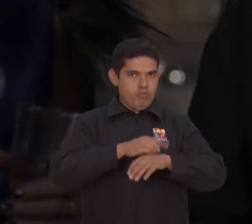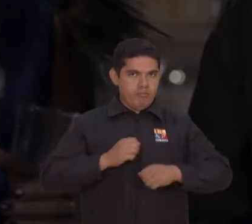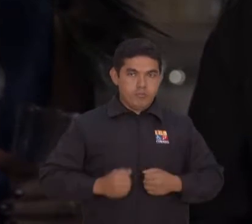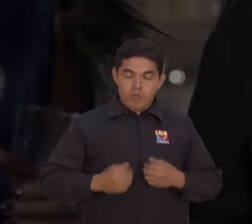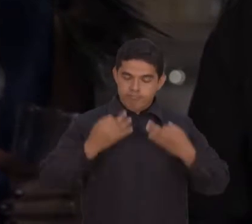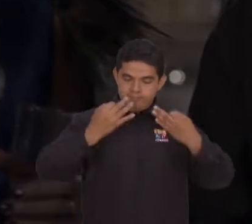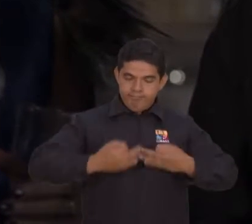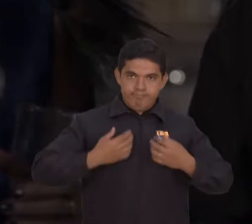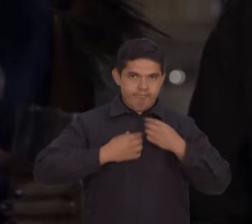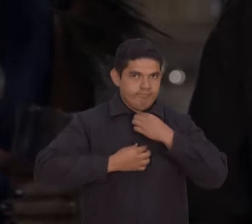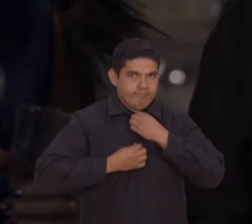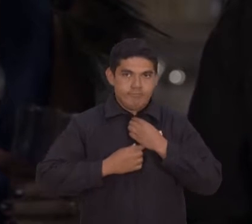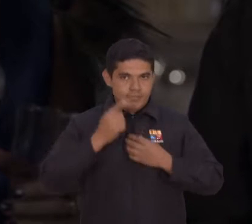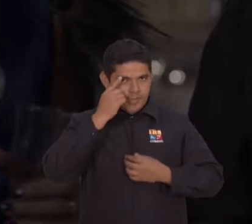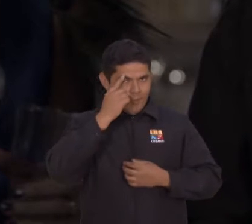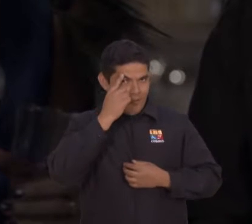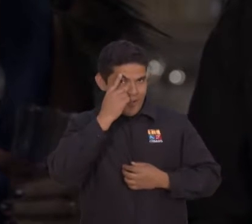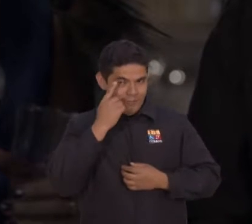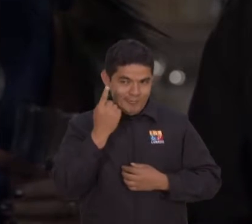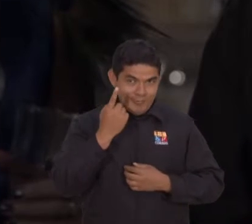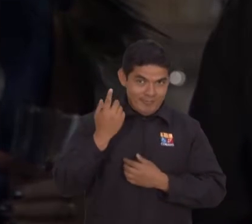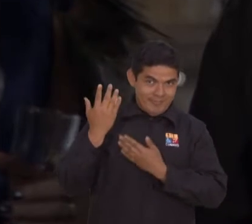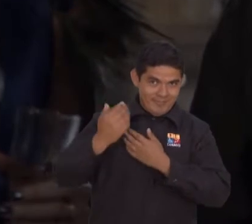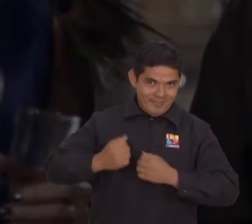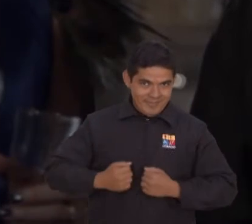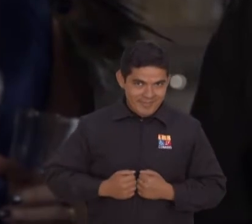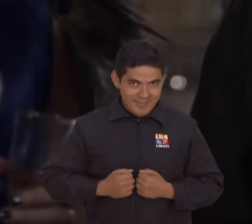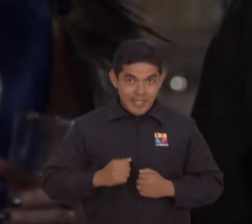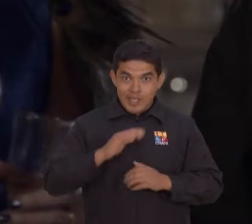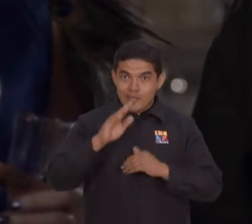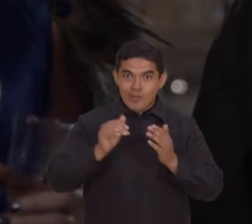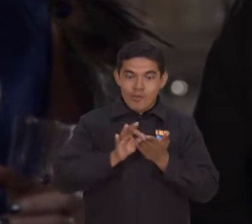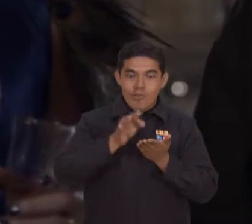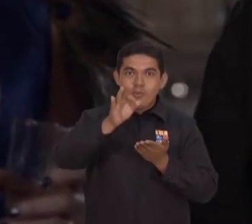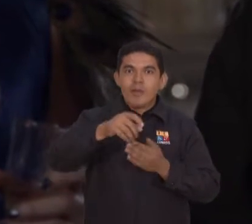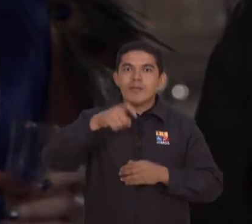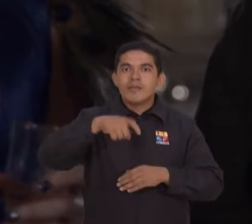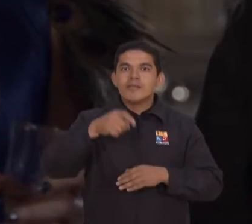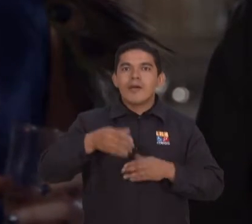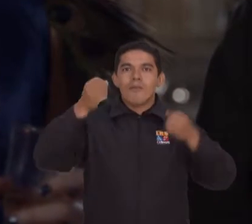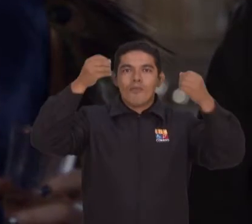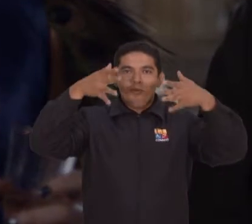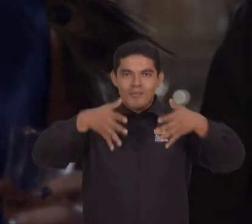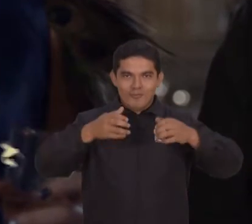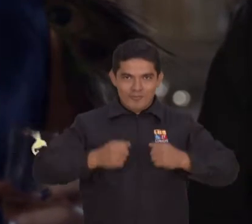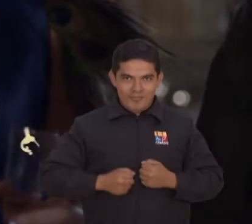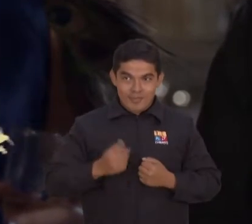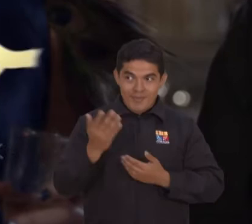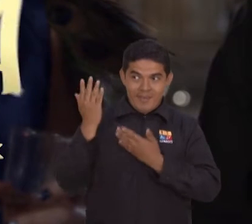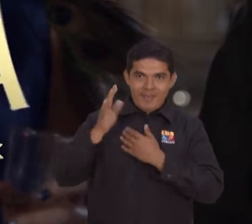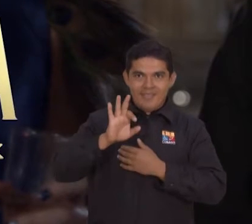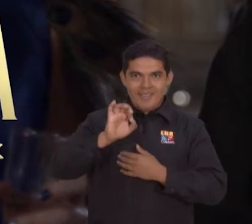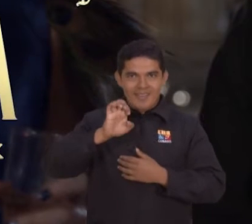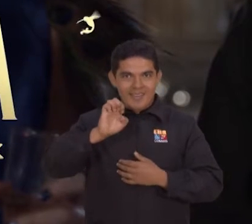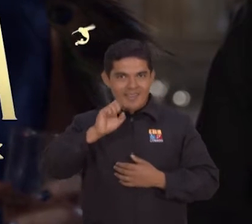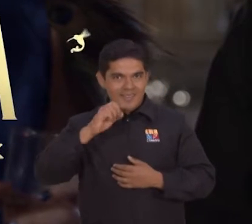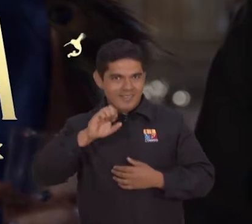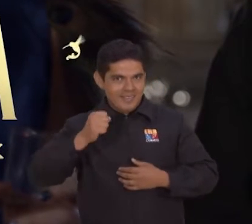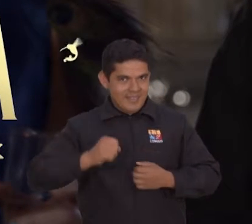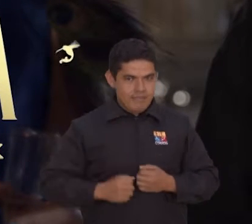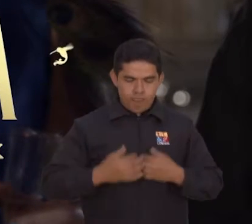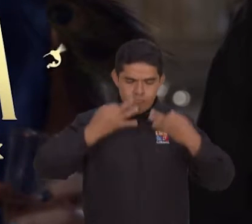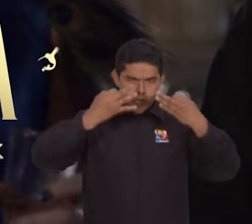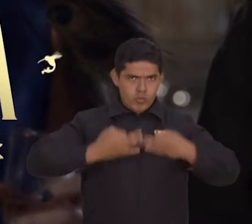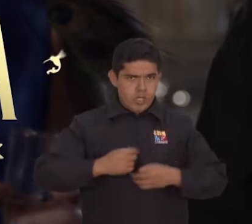el solo, coqueto como el solo. Y todo pueblo necesita una maestra, una como Teresa, educada como